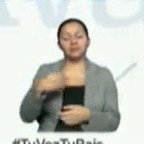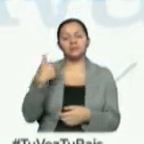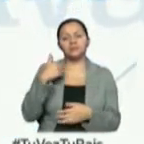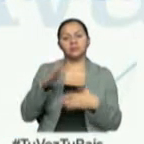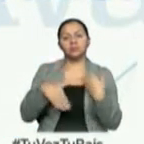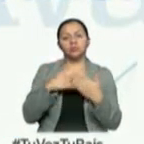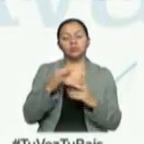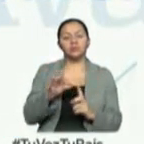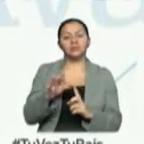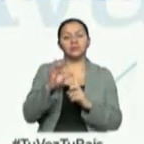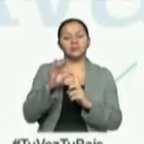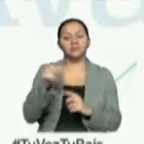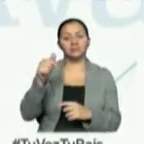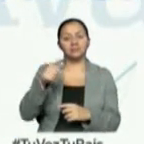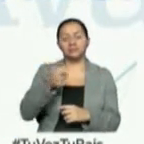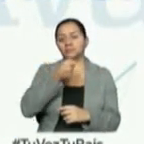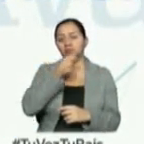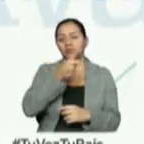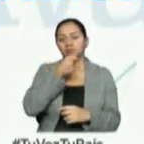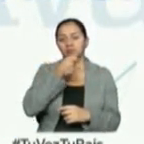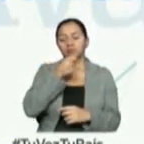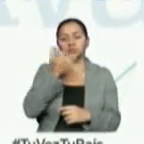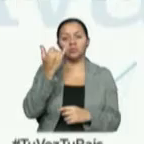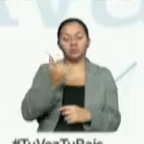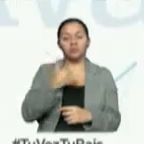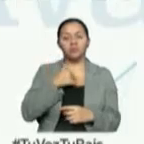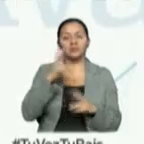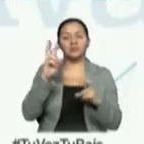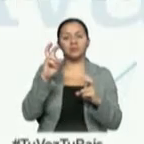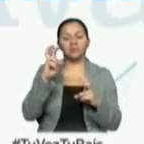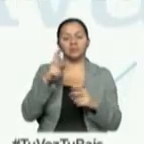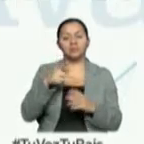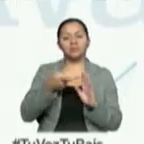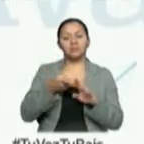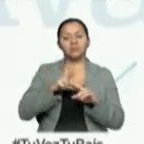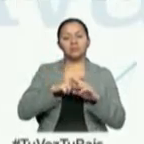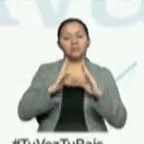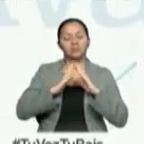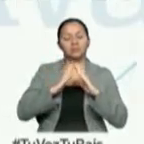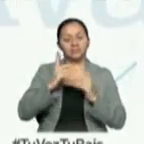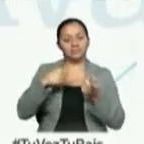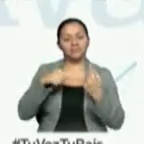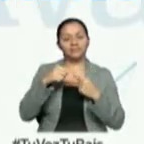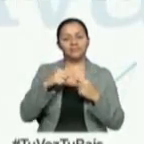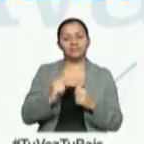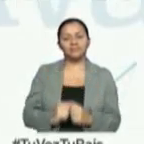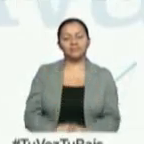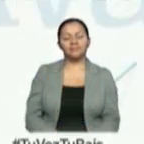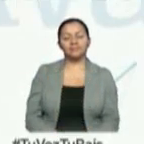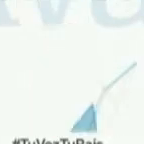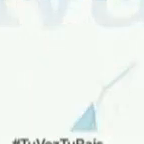los especiales de nuestros periodistas del día de hoy con el tema de la plusvalía ya volvemos